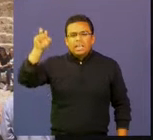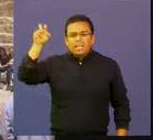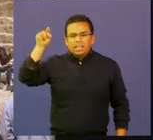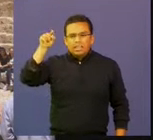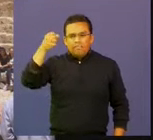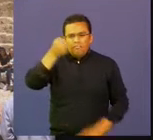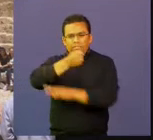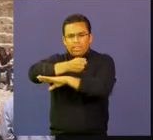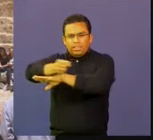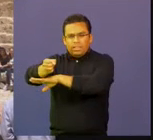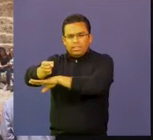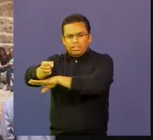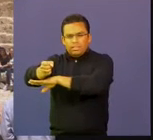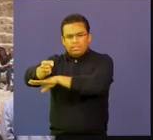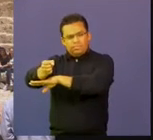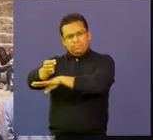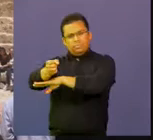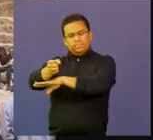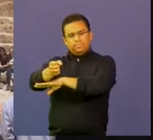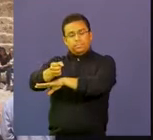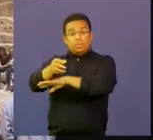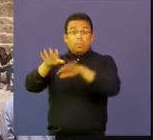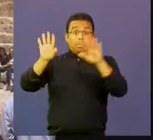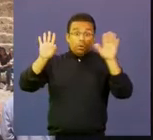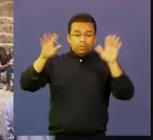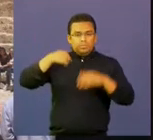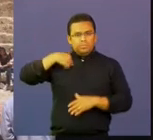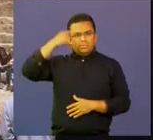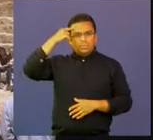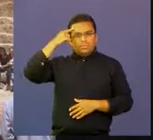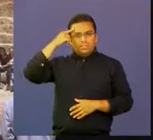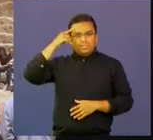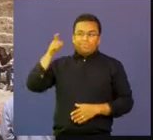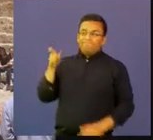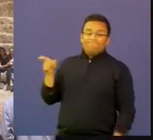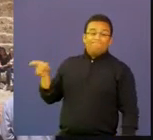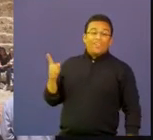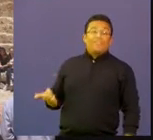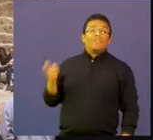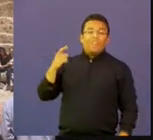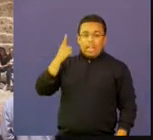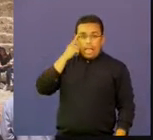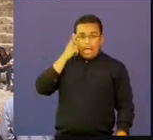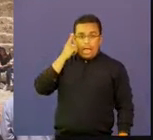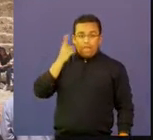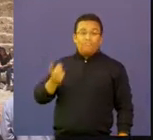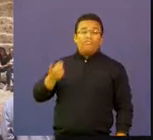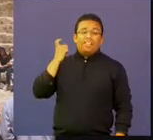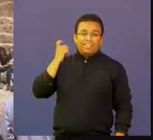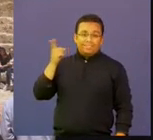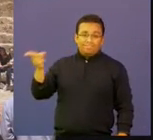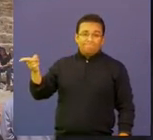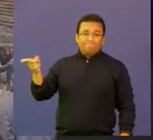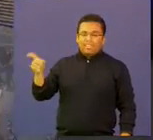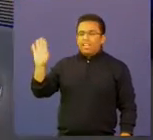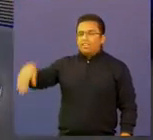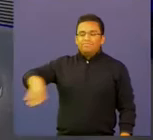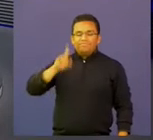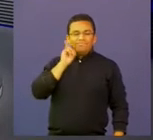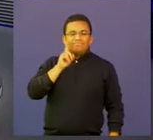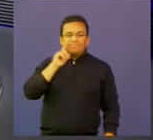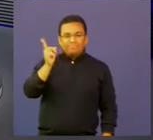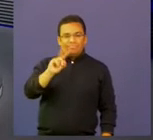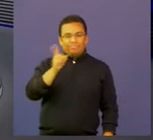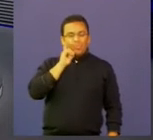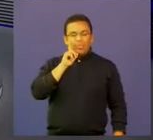¿Qué concluye uno de esto, primero que todo? Que don Víctor necesita gafas. Sí, es la primera. No, mentira. Yo creo que la